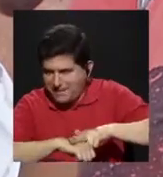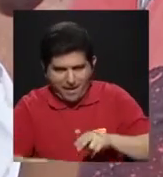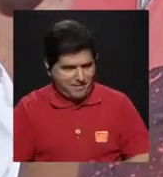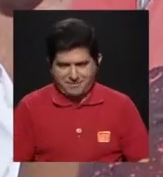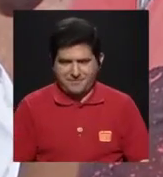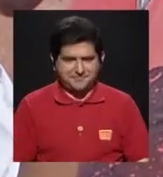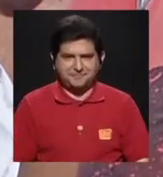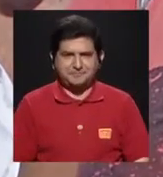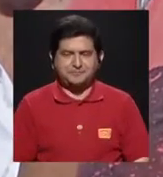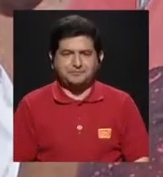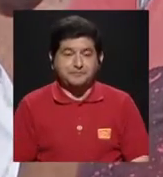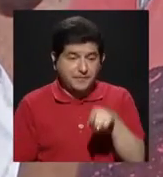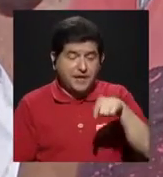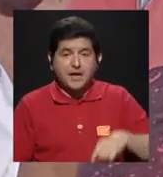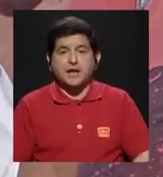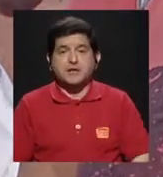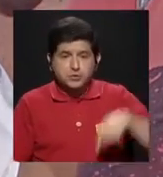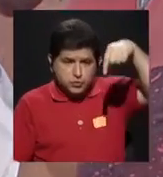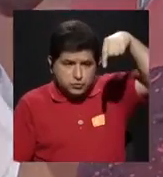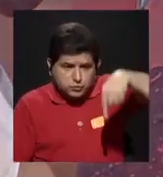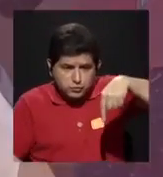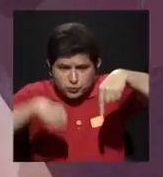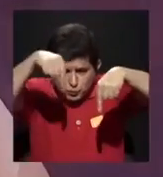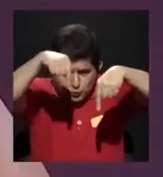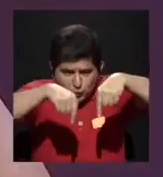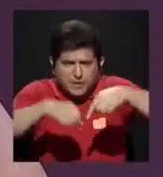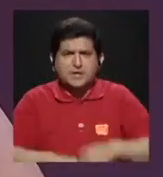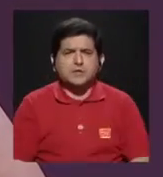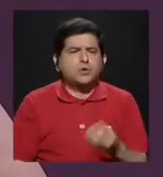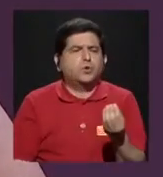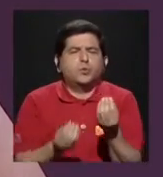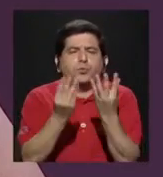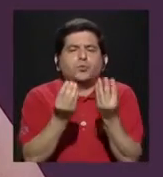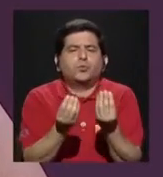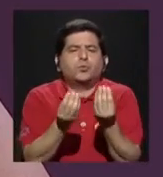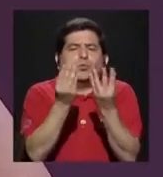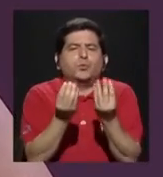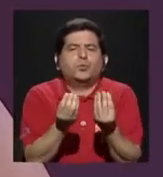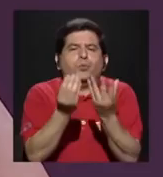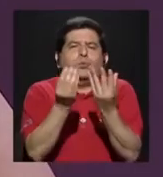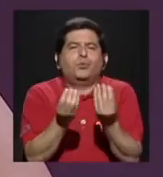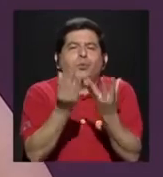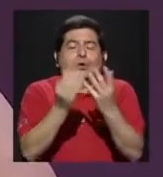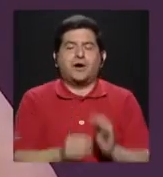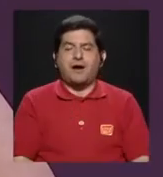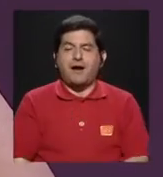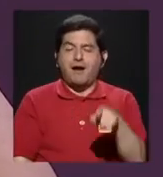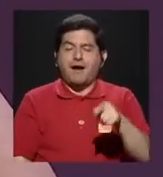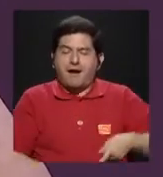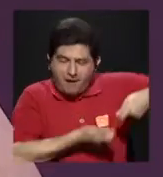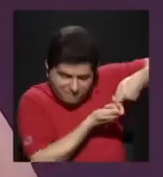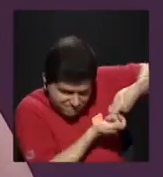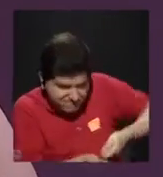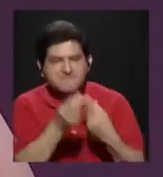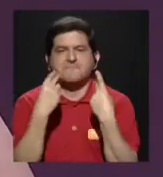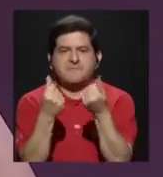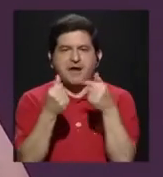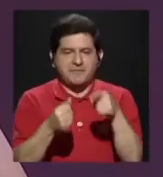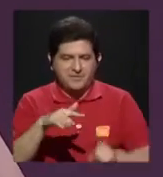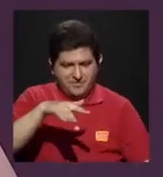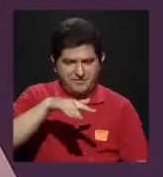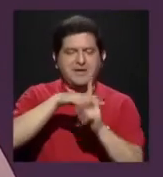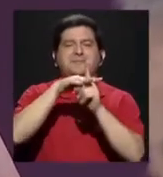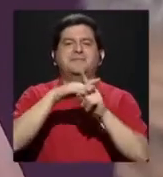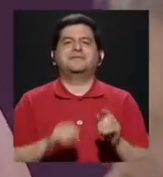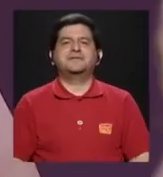Sino los huequitos tienen que echar como un chorrito para arriba. Y usted mete la pala rápido y ahí le salen los